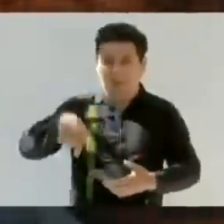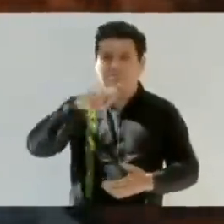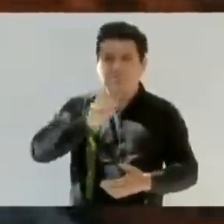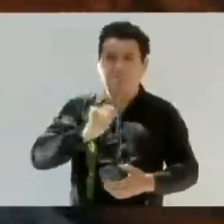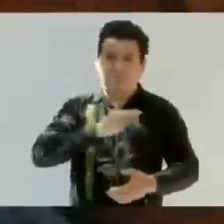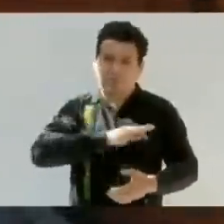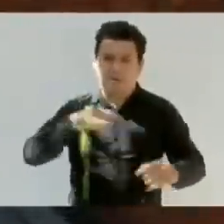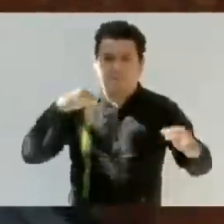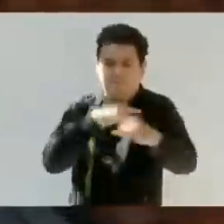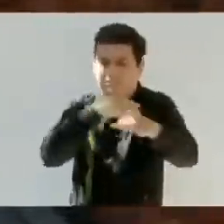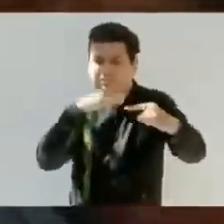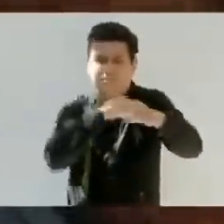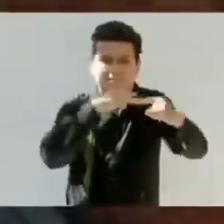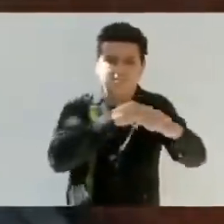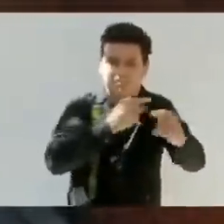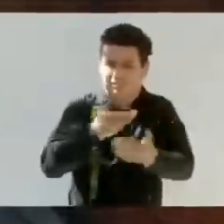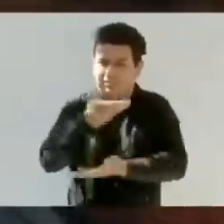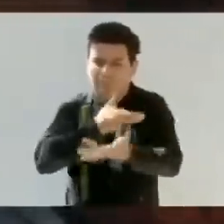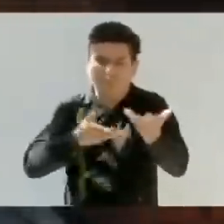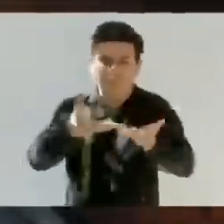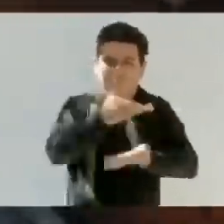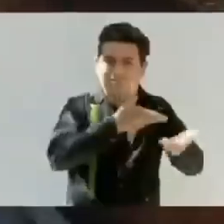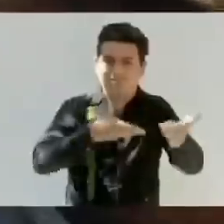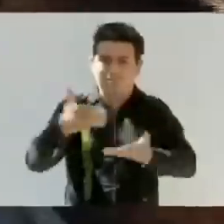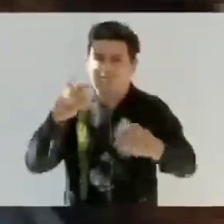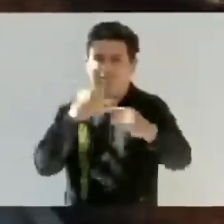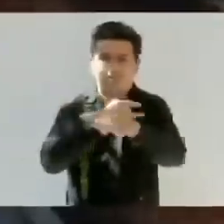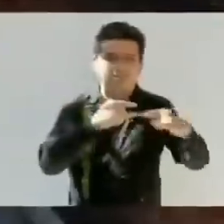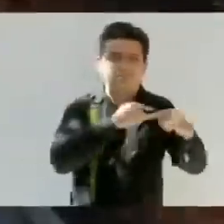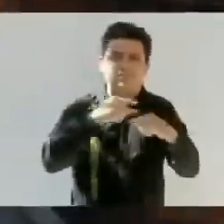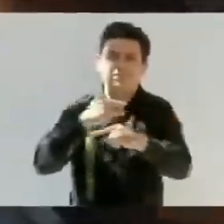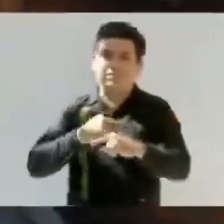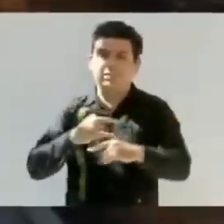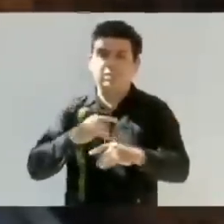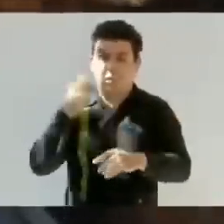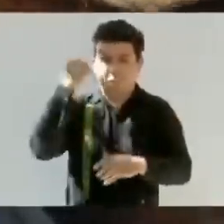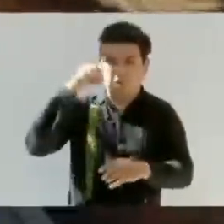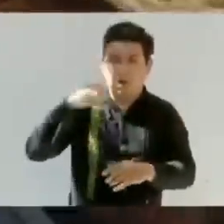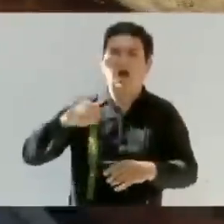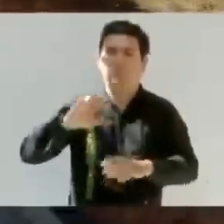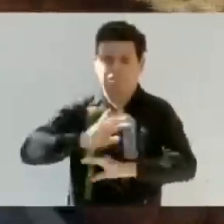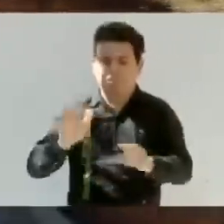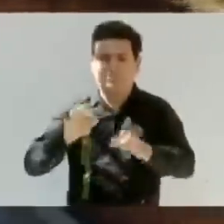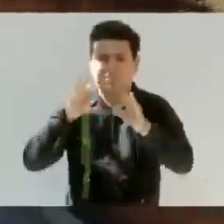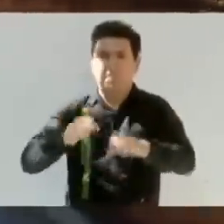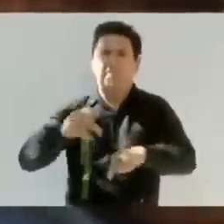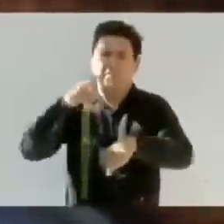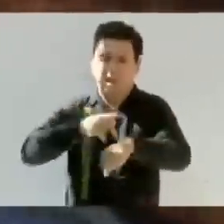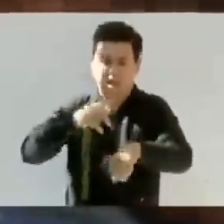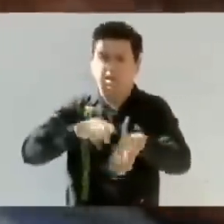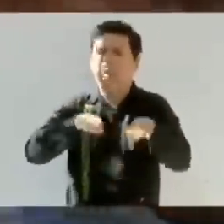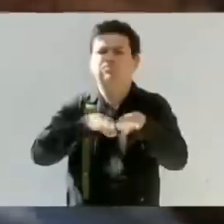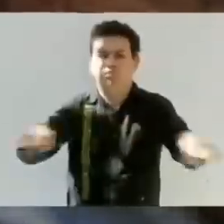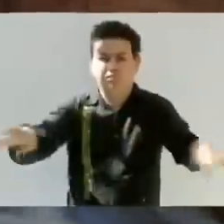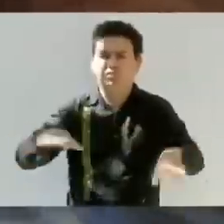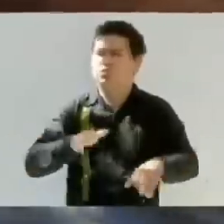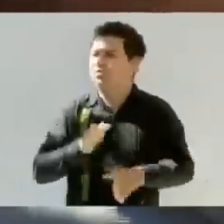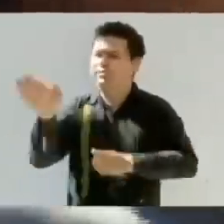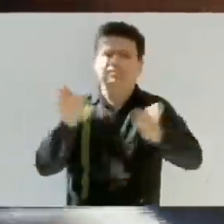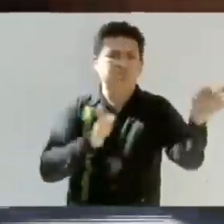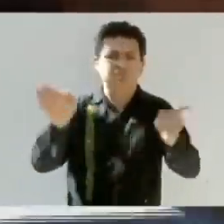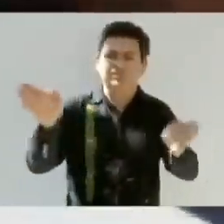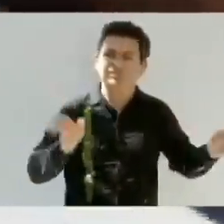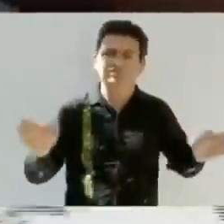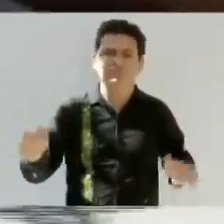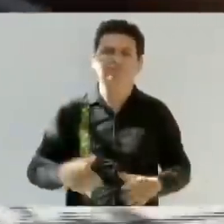comunicarse. Todos los caminos de Oaxaca van a quedar pavimentados y